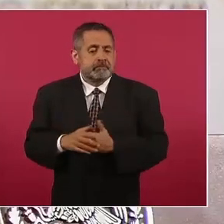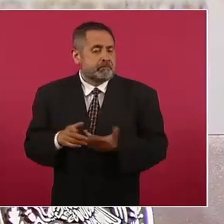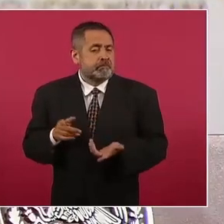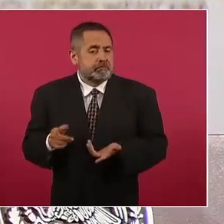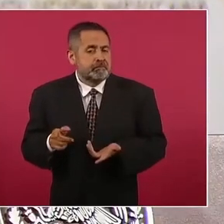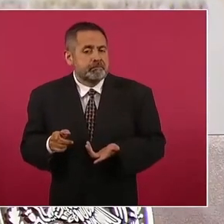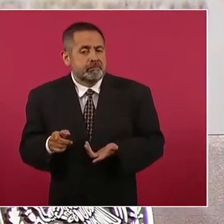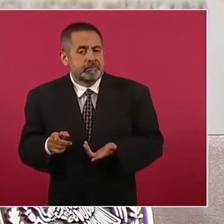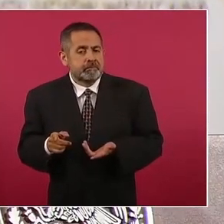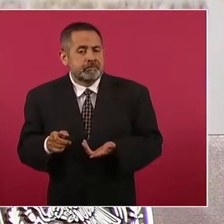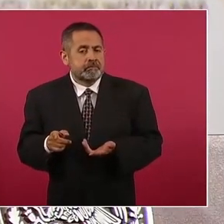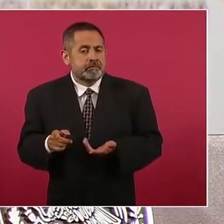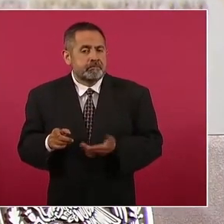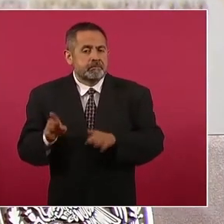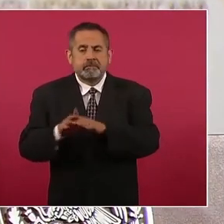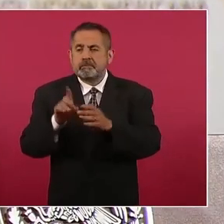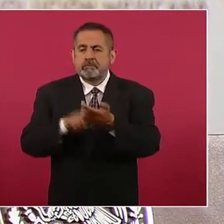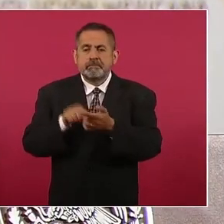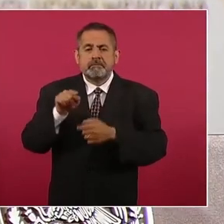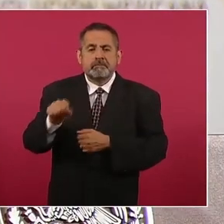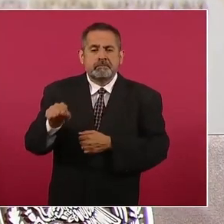presencia